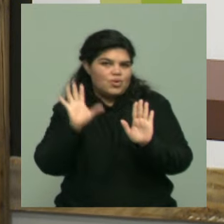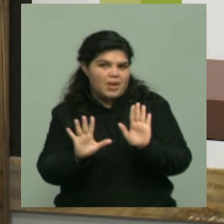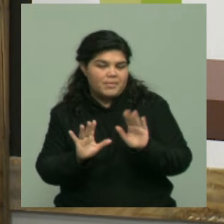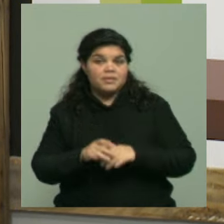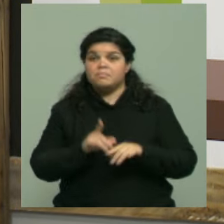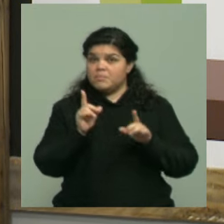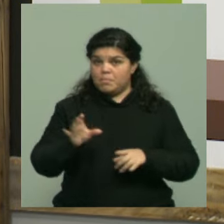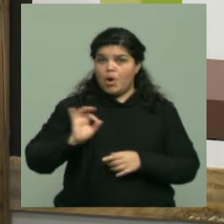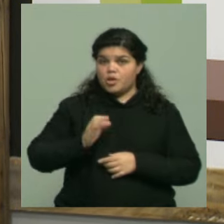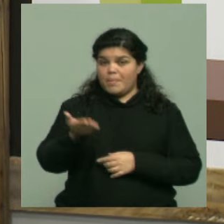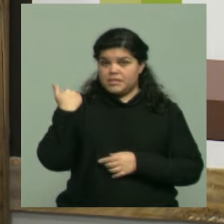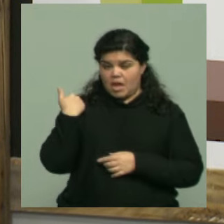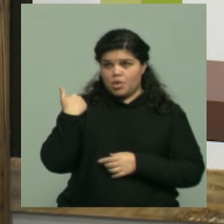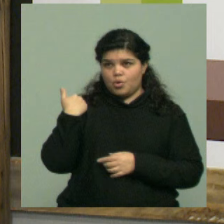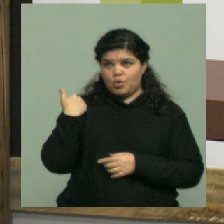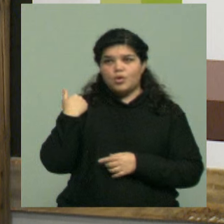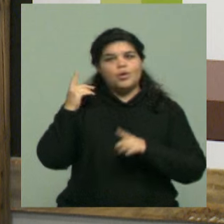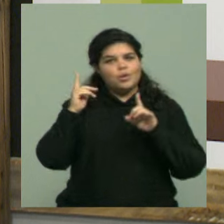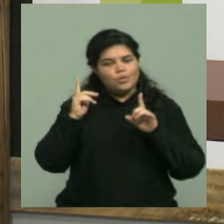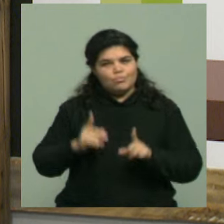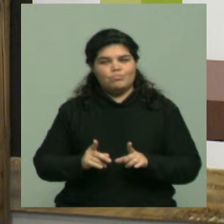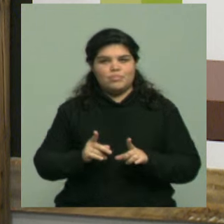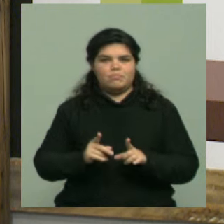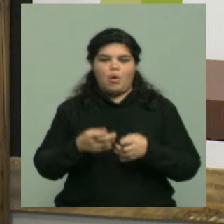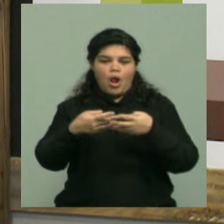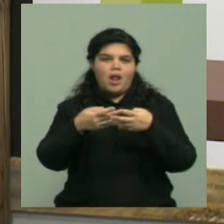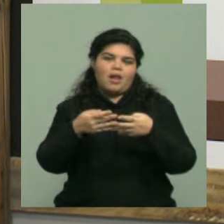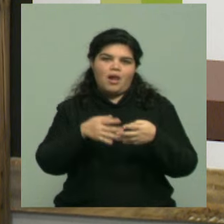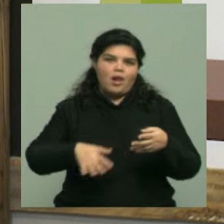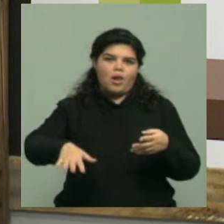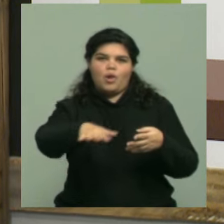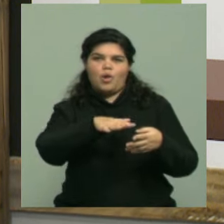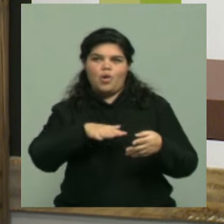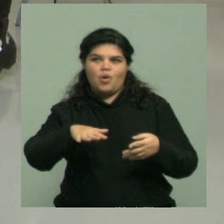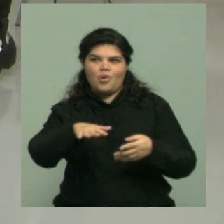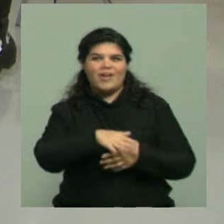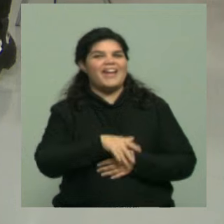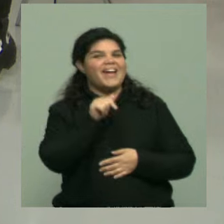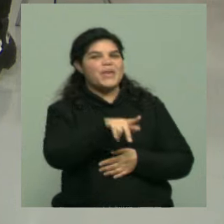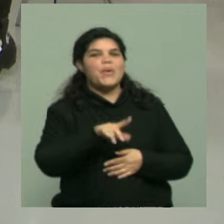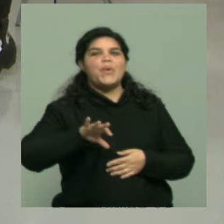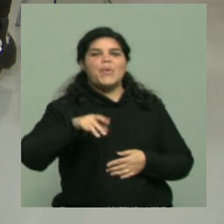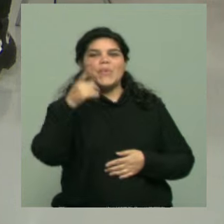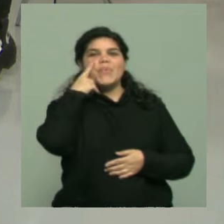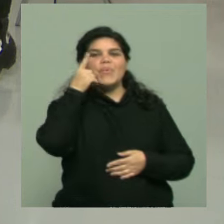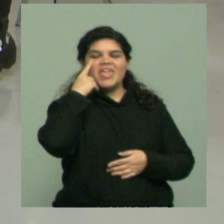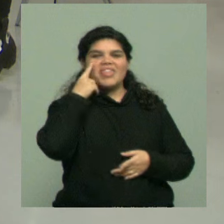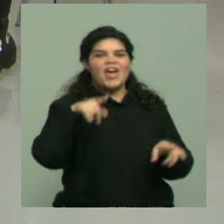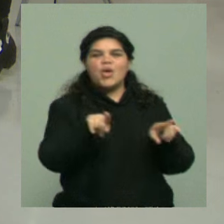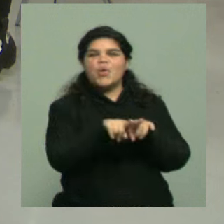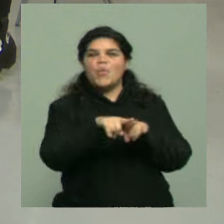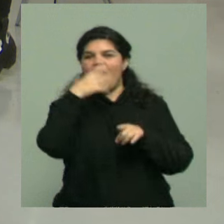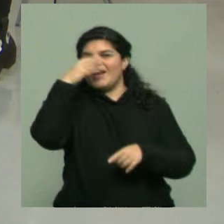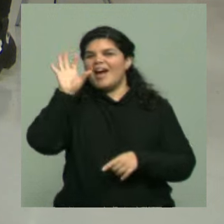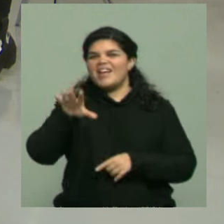año pasado ellos hicieron a fin de año también a sala llena. Sí. La vida es un carnaval. Muy bien, señorita. Me encantó. La